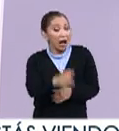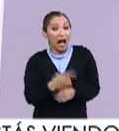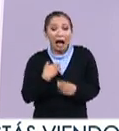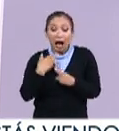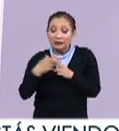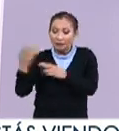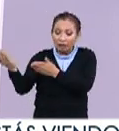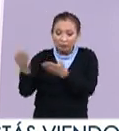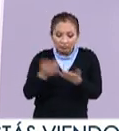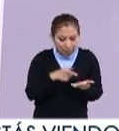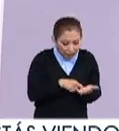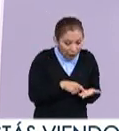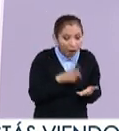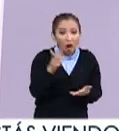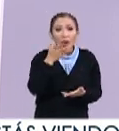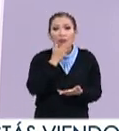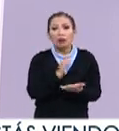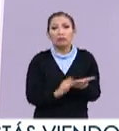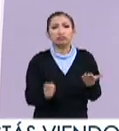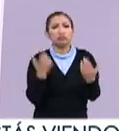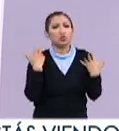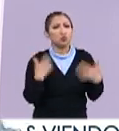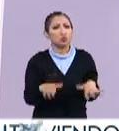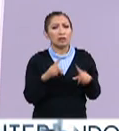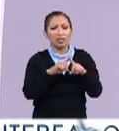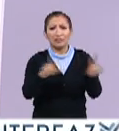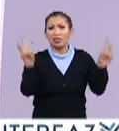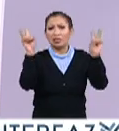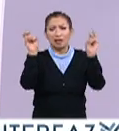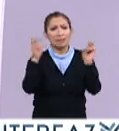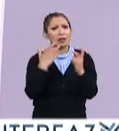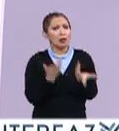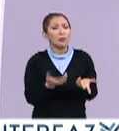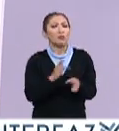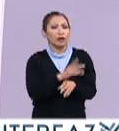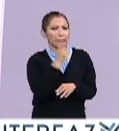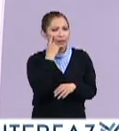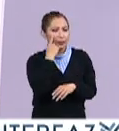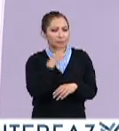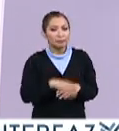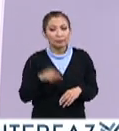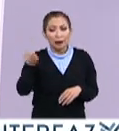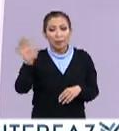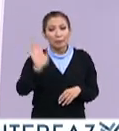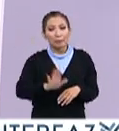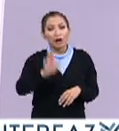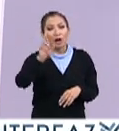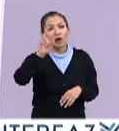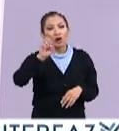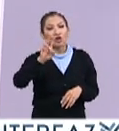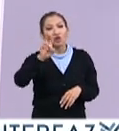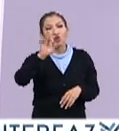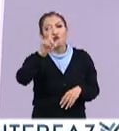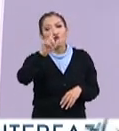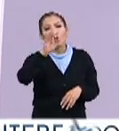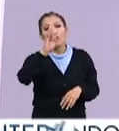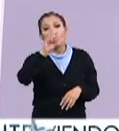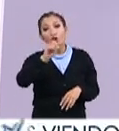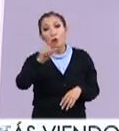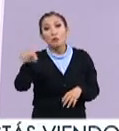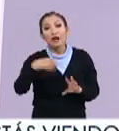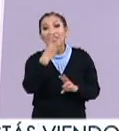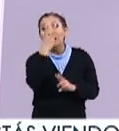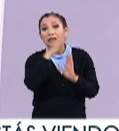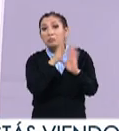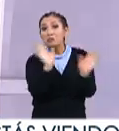publicado acá. Y es un escritor realmente atípico por varias cosas. Es semejante a Rulfo porque solo